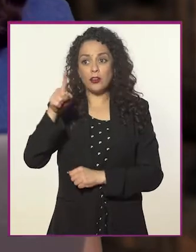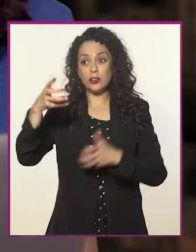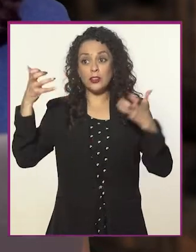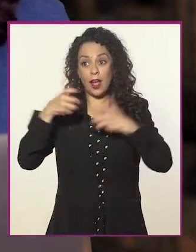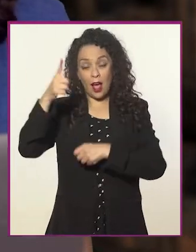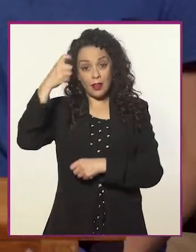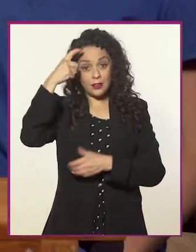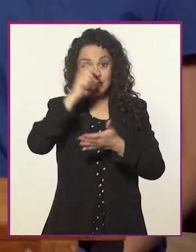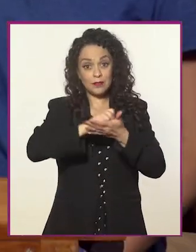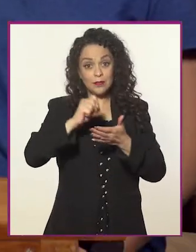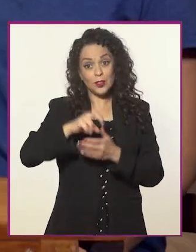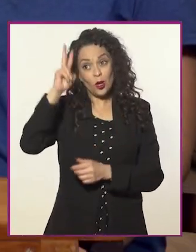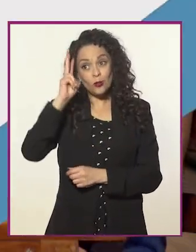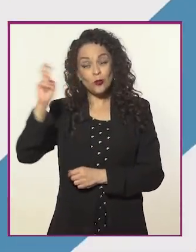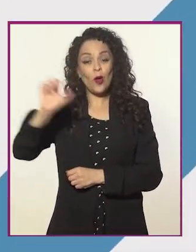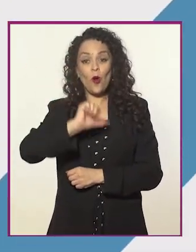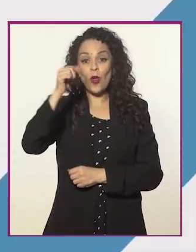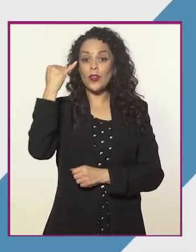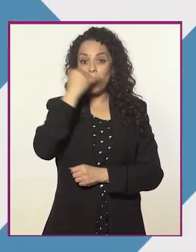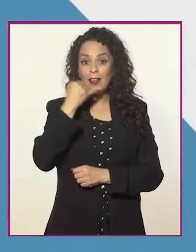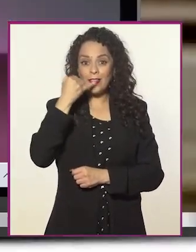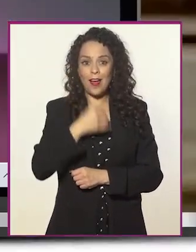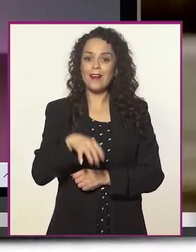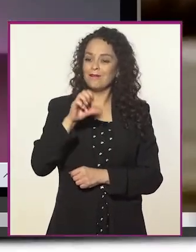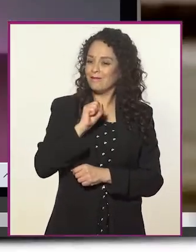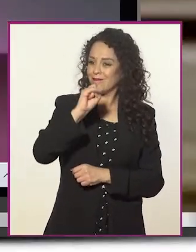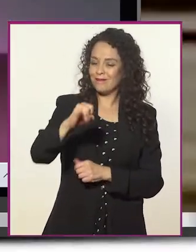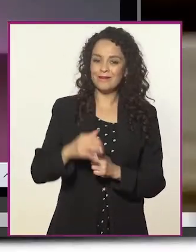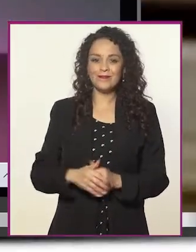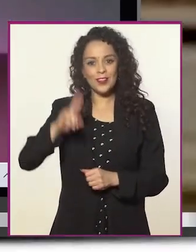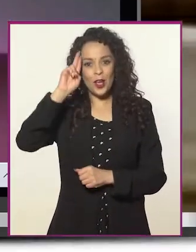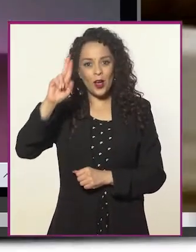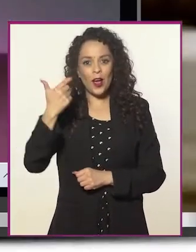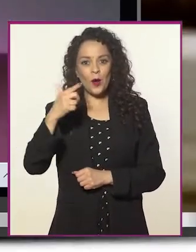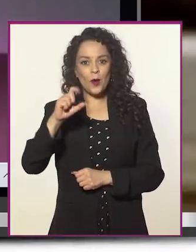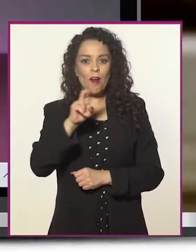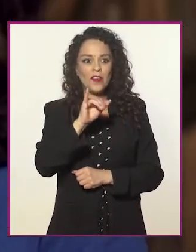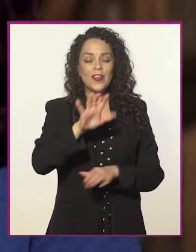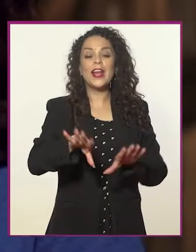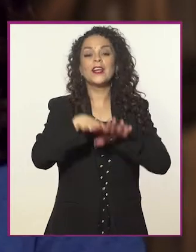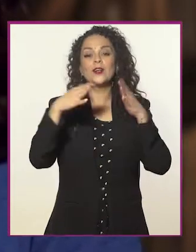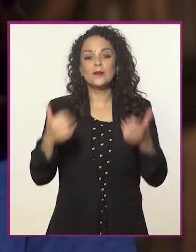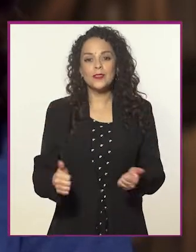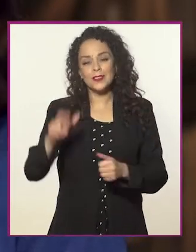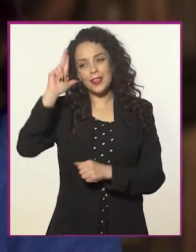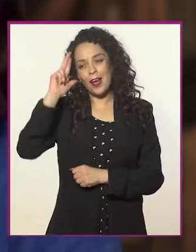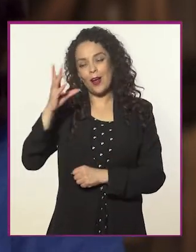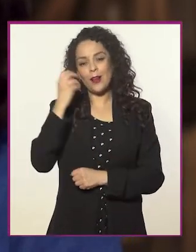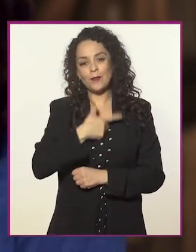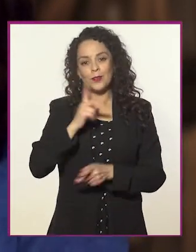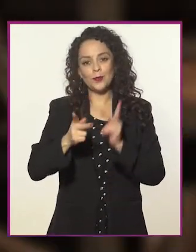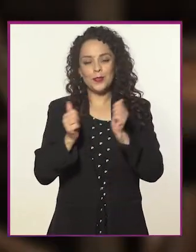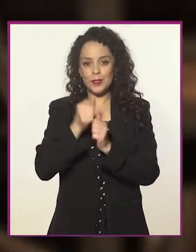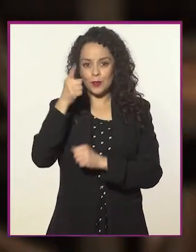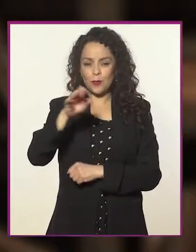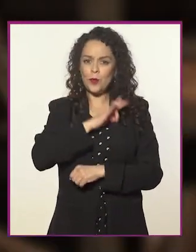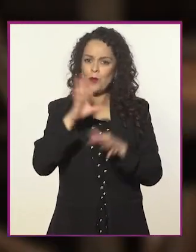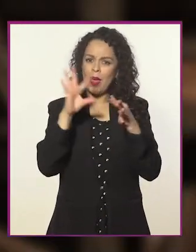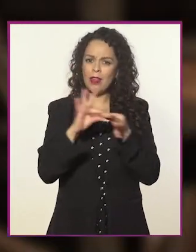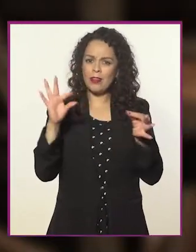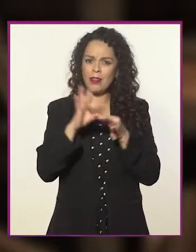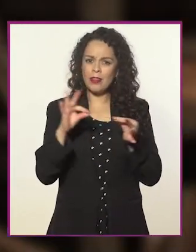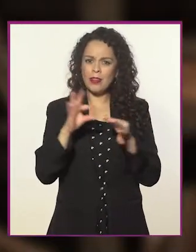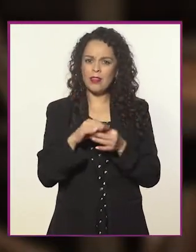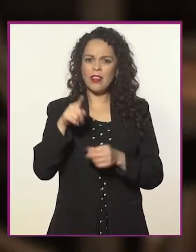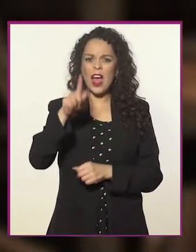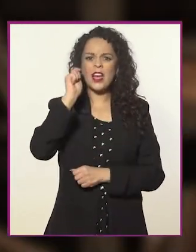en otro idioma? ¡Cincho! Hola, Hugo y Viviana. ¿Cómo están? Hola, qué gusto platicar contigo. ¿Nos puedes contar